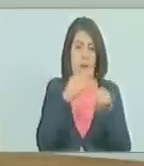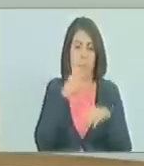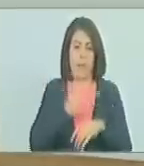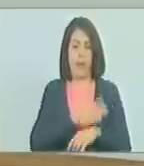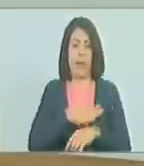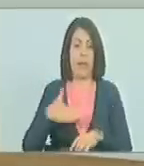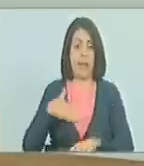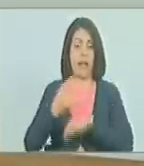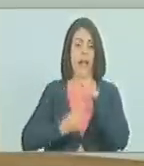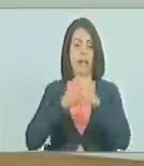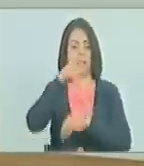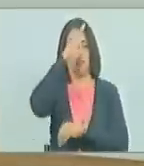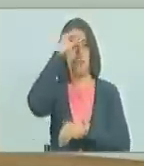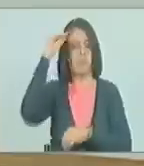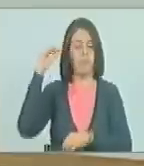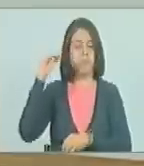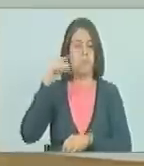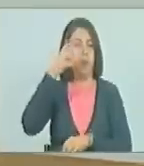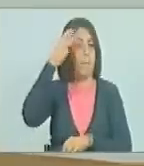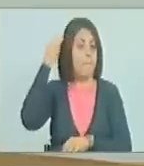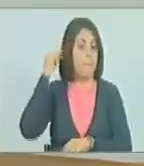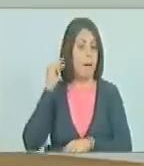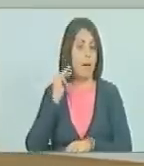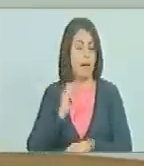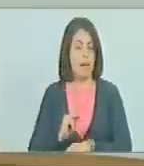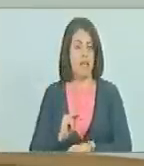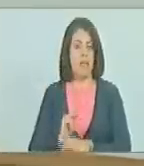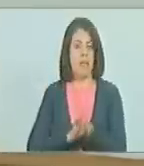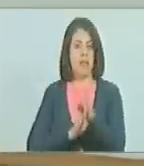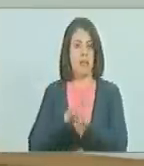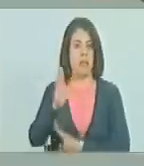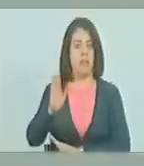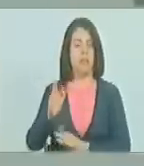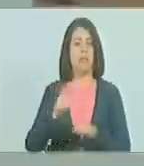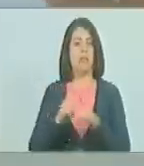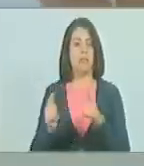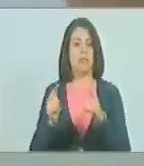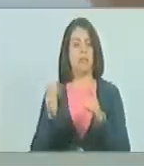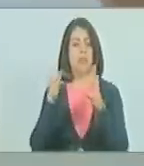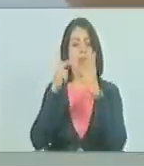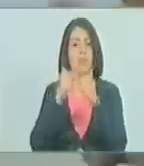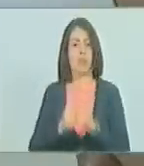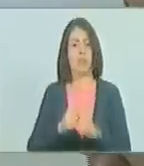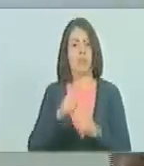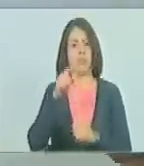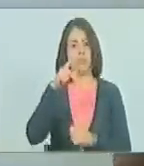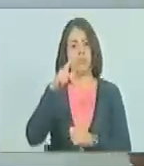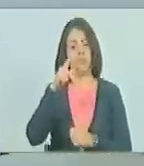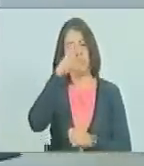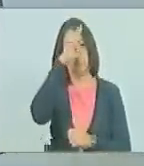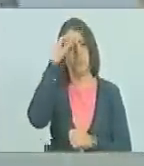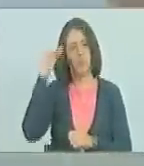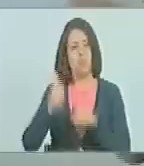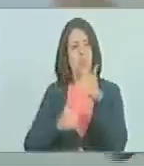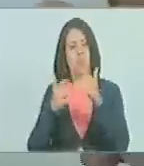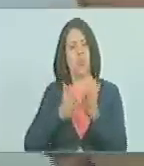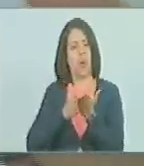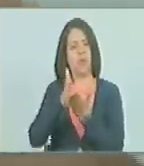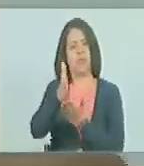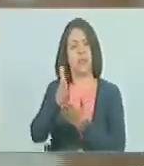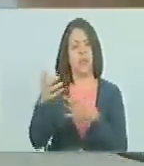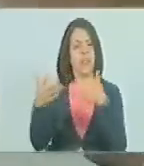intención. María Corina Machado, el camino a seguir lo ha marcado en la administración Trump. ¿Cuál camino? El de la